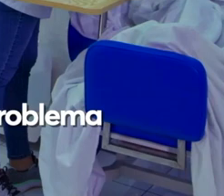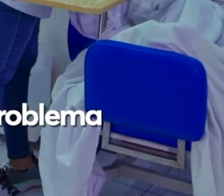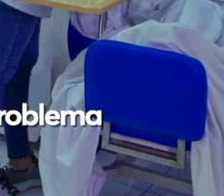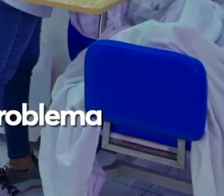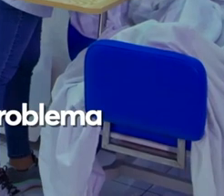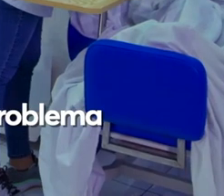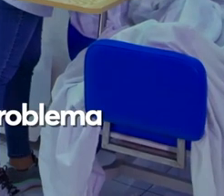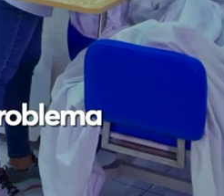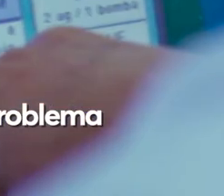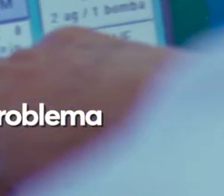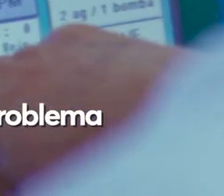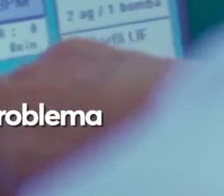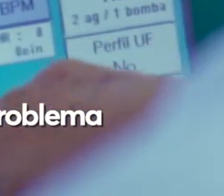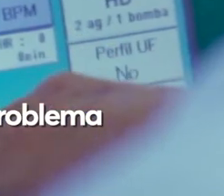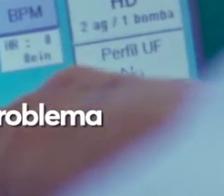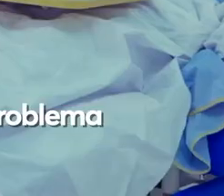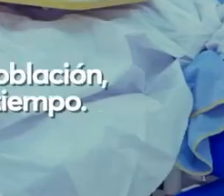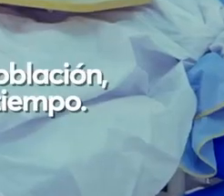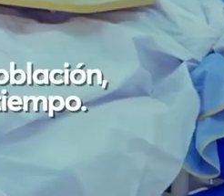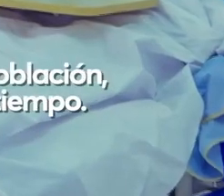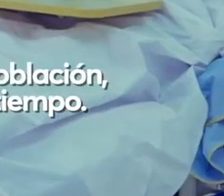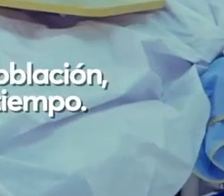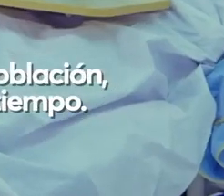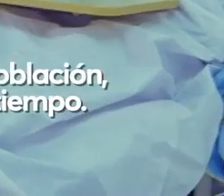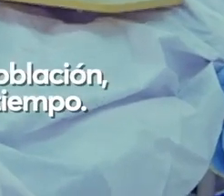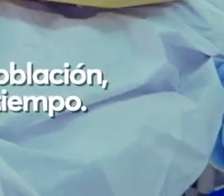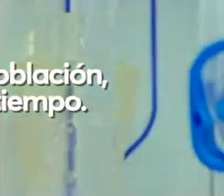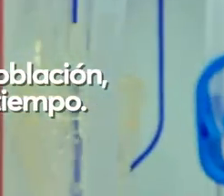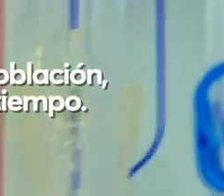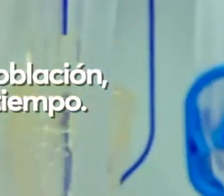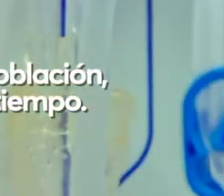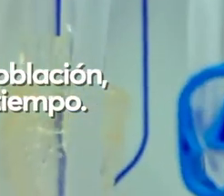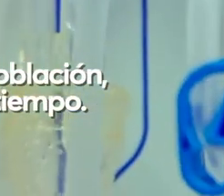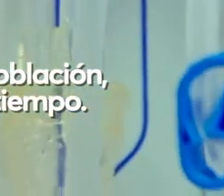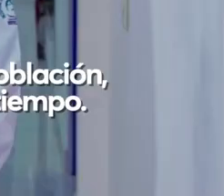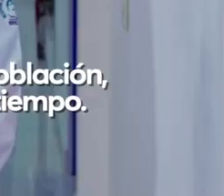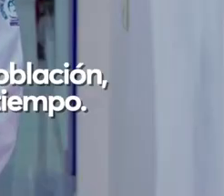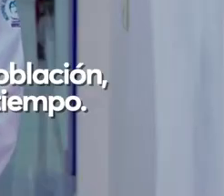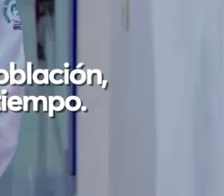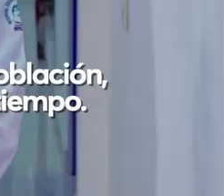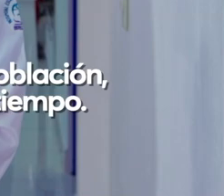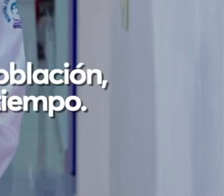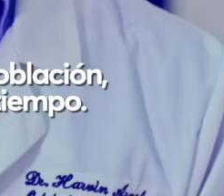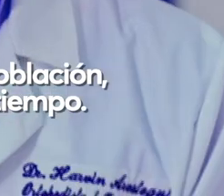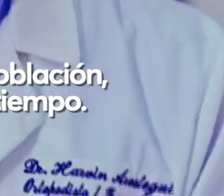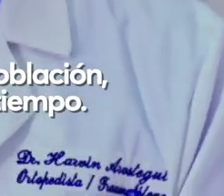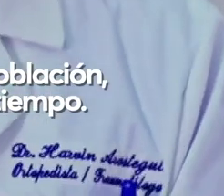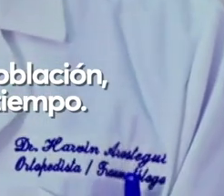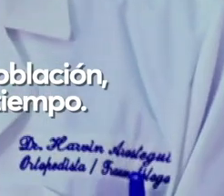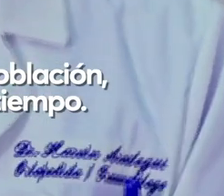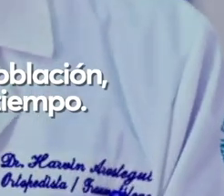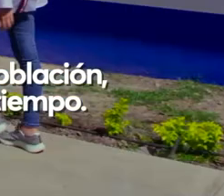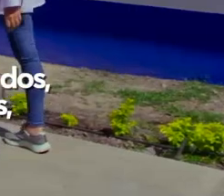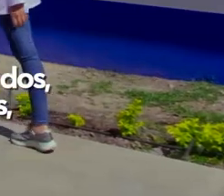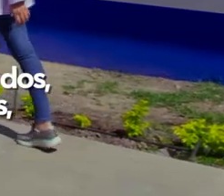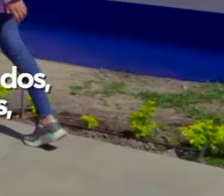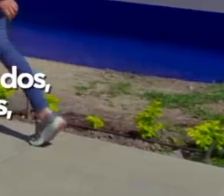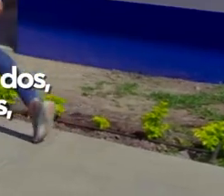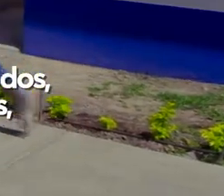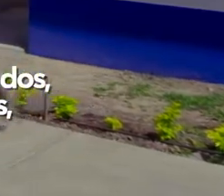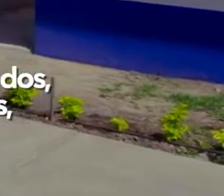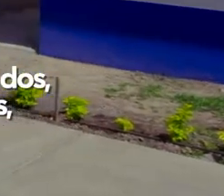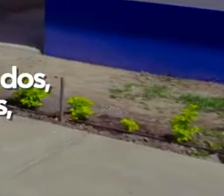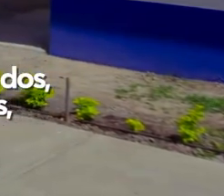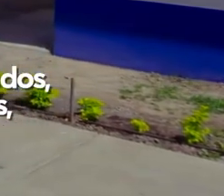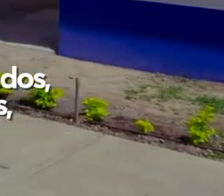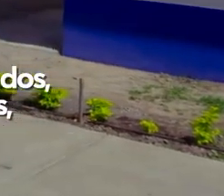La enfermedad renal crónica es un problema que ha venido afectando a nuestra población, no de ahorita, sino de hace mucho tiempo. Yo